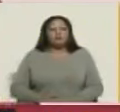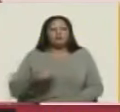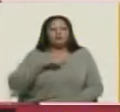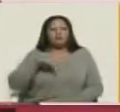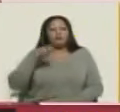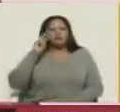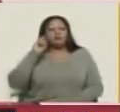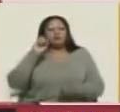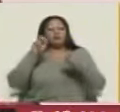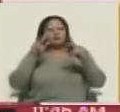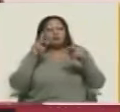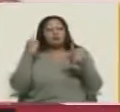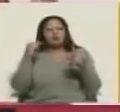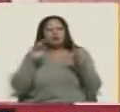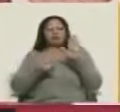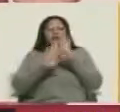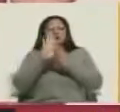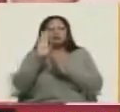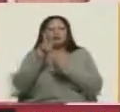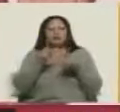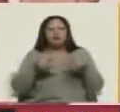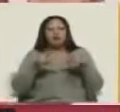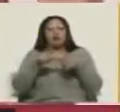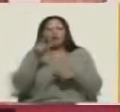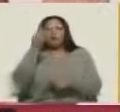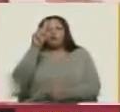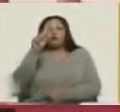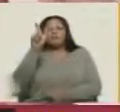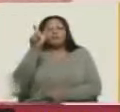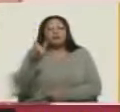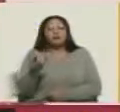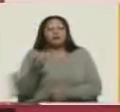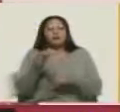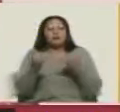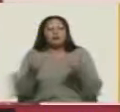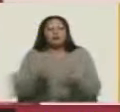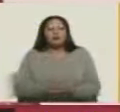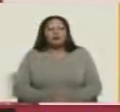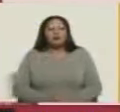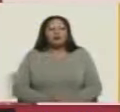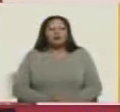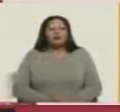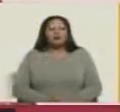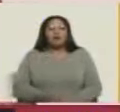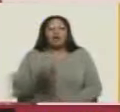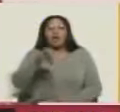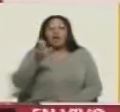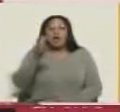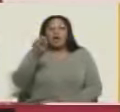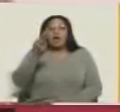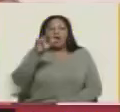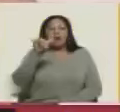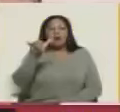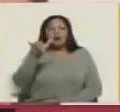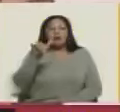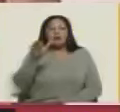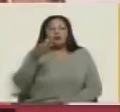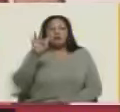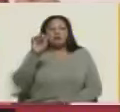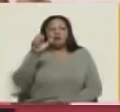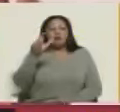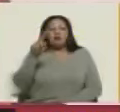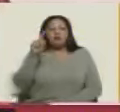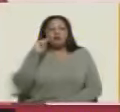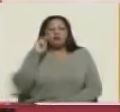crecer. Aquí hubo una persona, Henry Falcón. Henry Falcón fue candidato presidencial